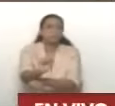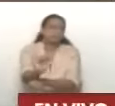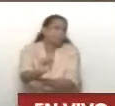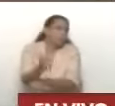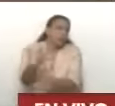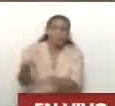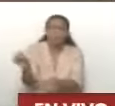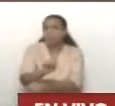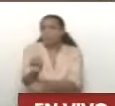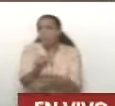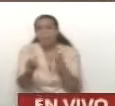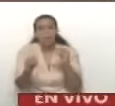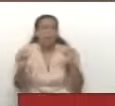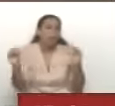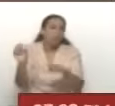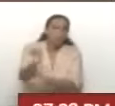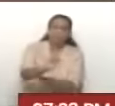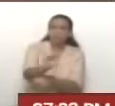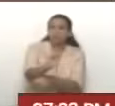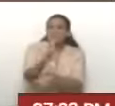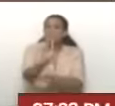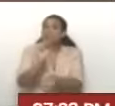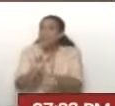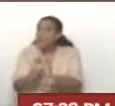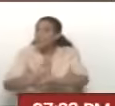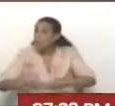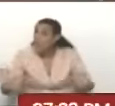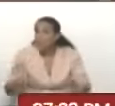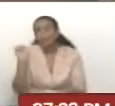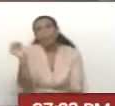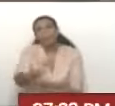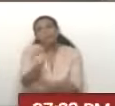Vamos manejando, hablando, ¿verdad, Silita? 5 minutos,